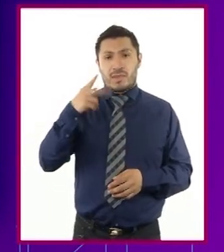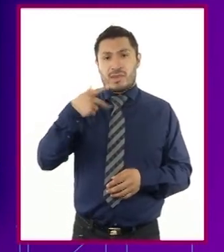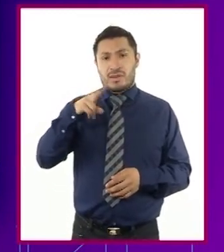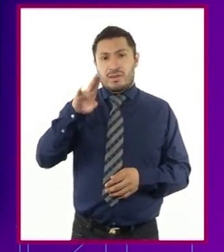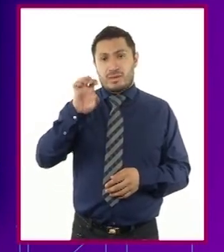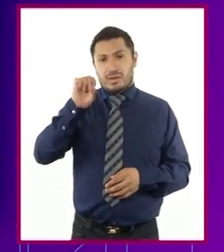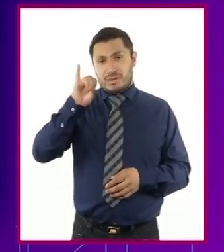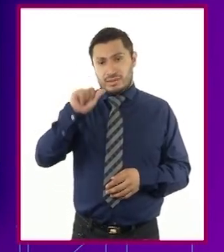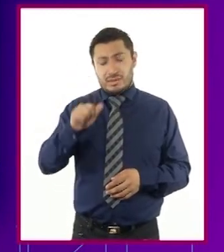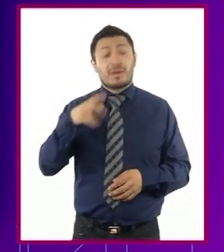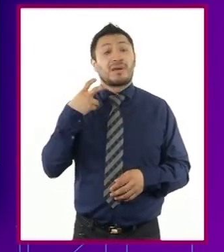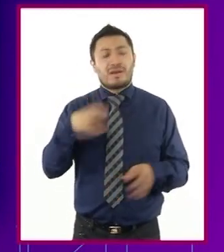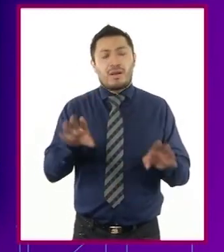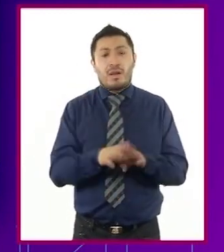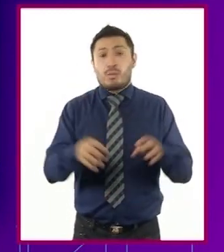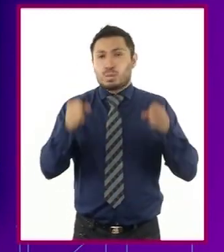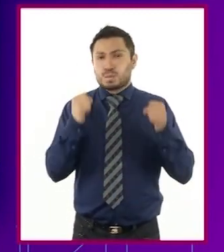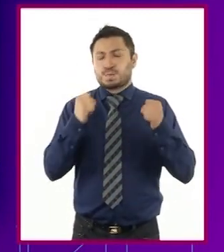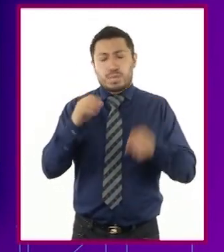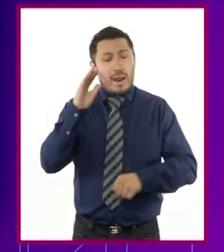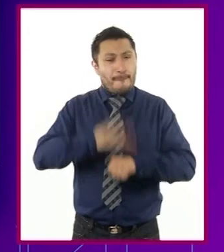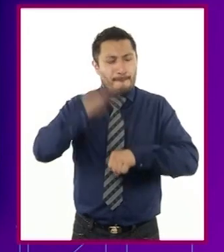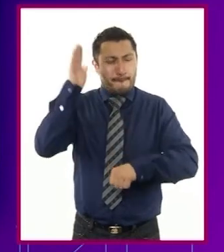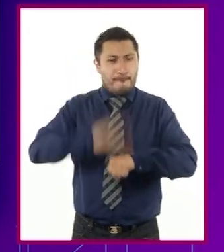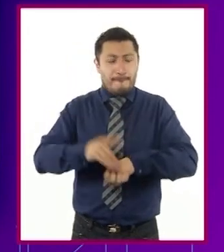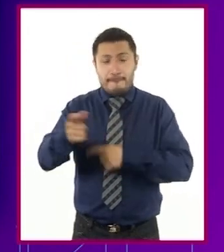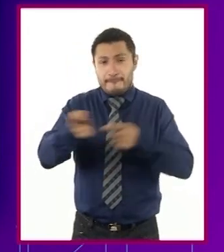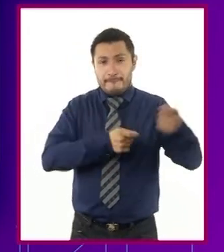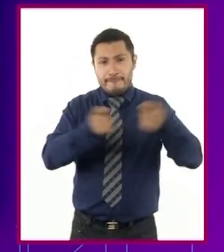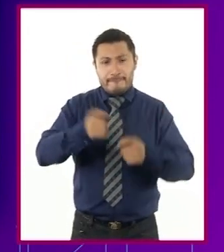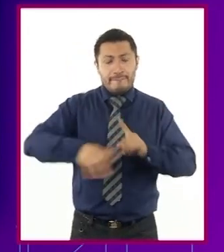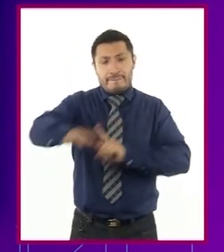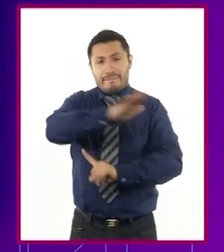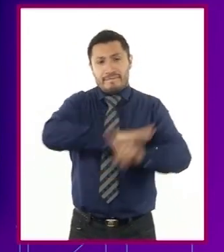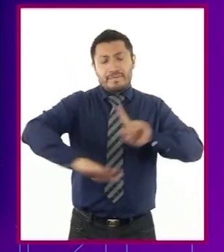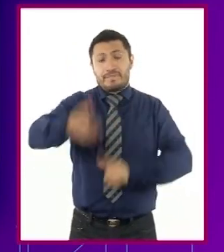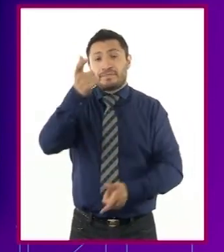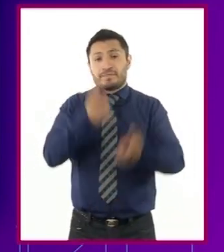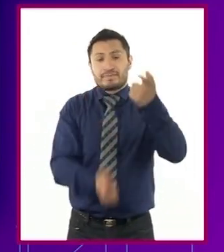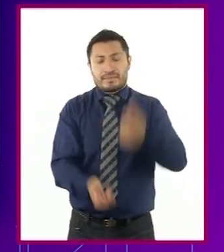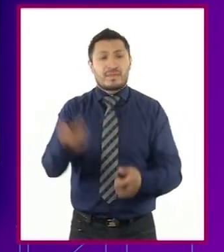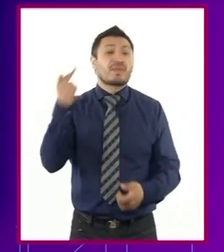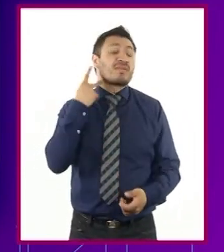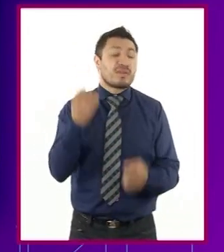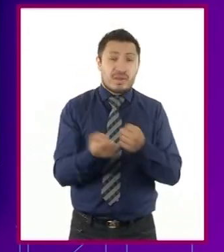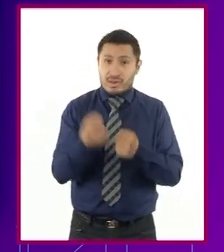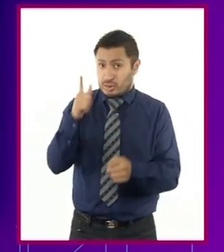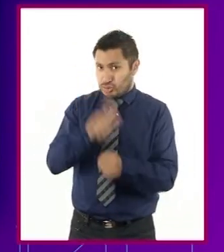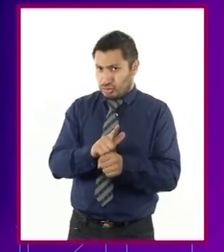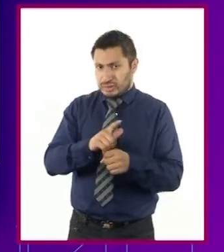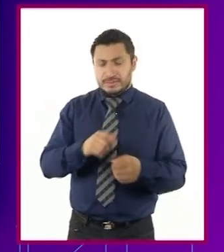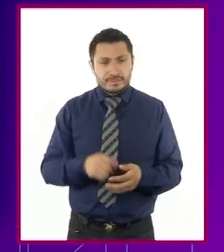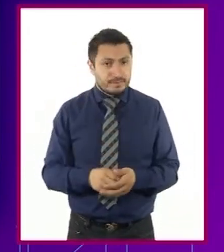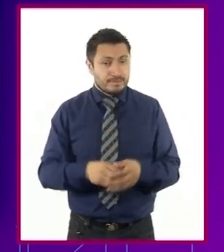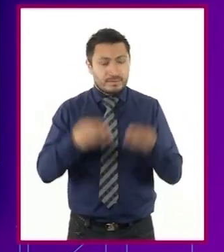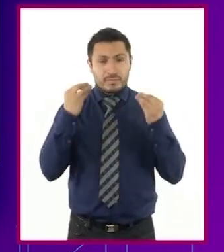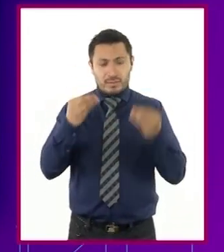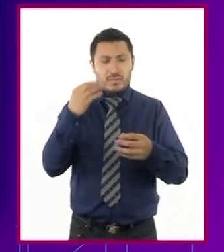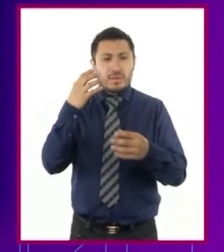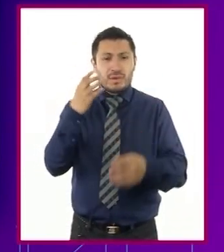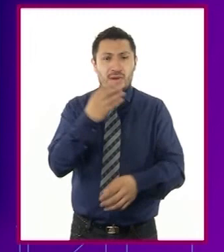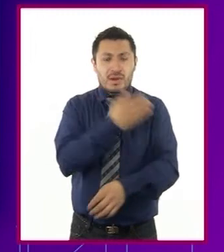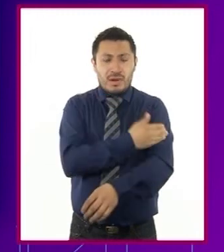tanto, se fortaleció aún más y dominó los ámbitos económico, político y social. Grandes